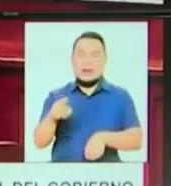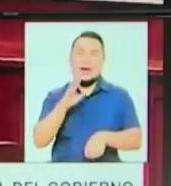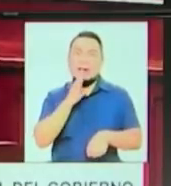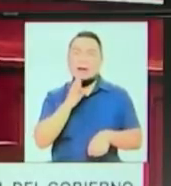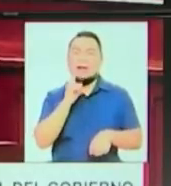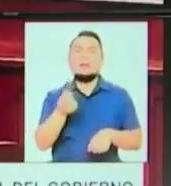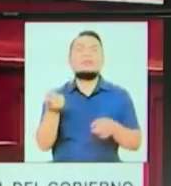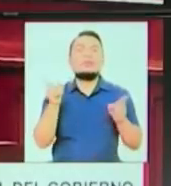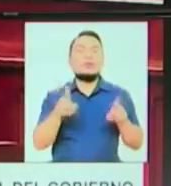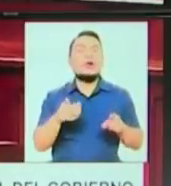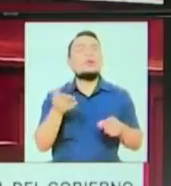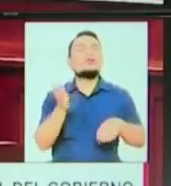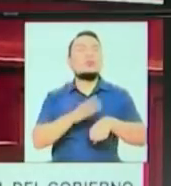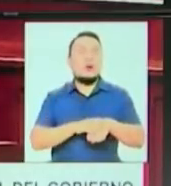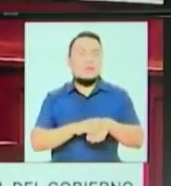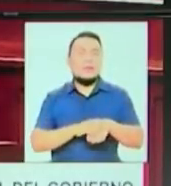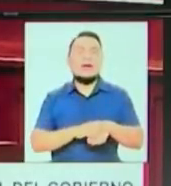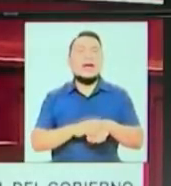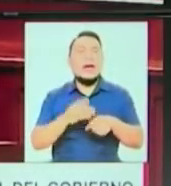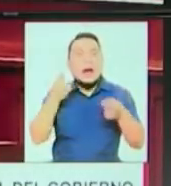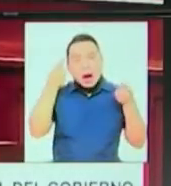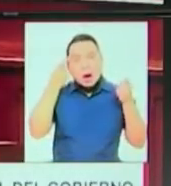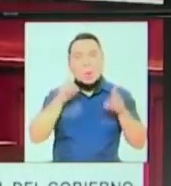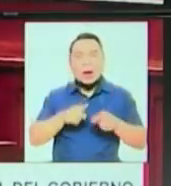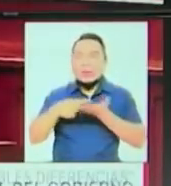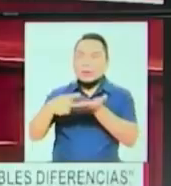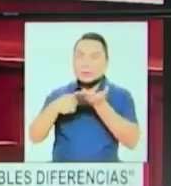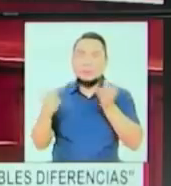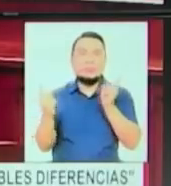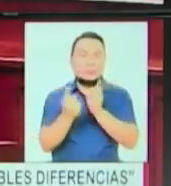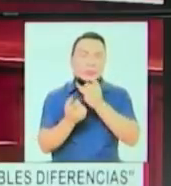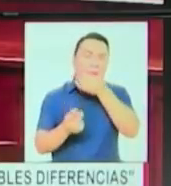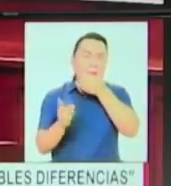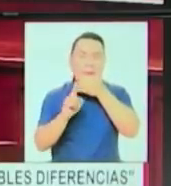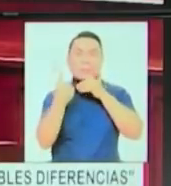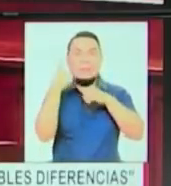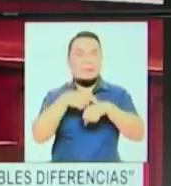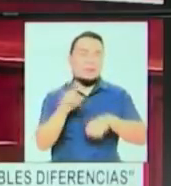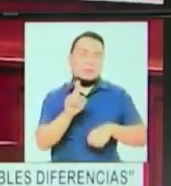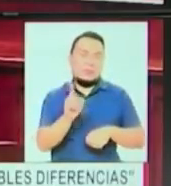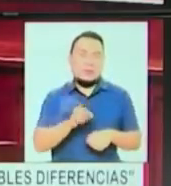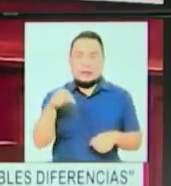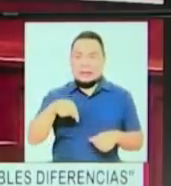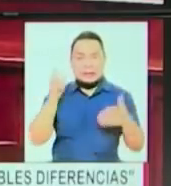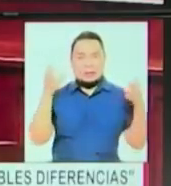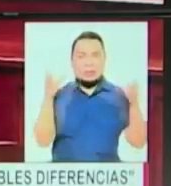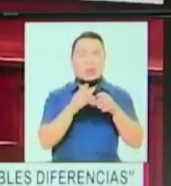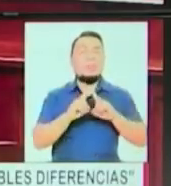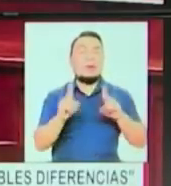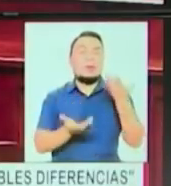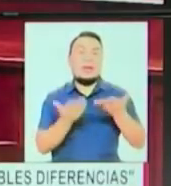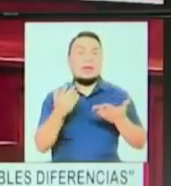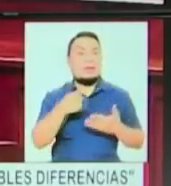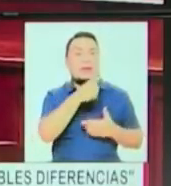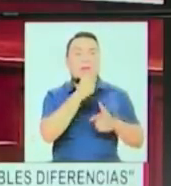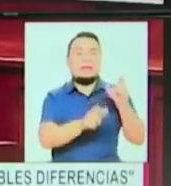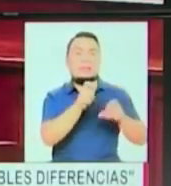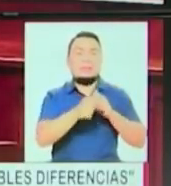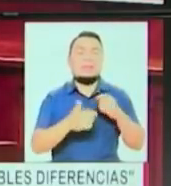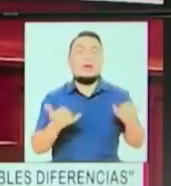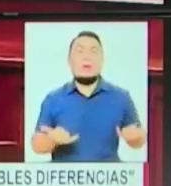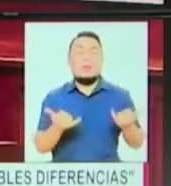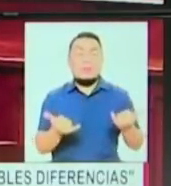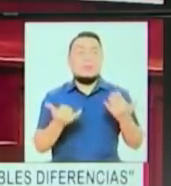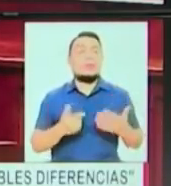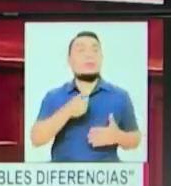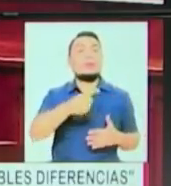Critican al monopolio de Rodríguez Pastor, la farmacia. ¿Dónde está el Plan Nacional de Inversión en Farmacia? Facilísimo, te vas a Estados Unidos, haces